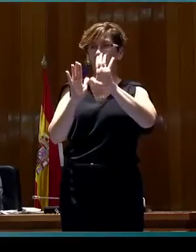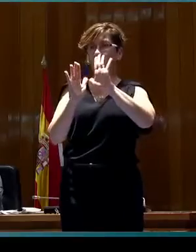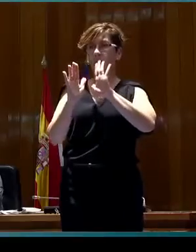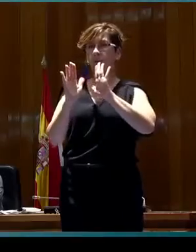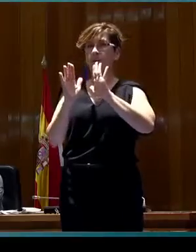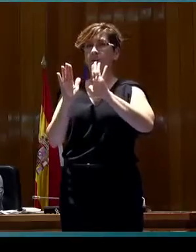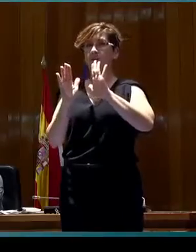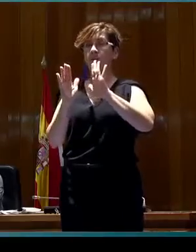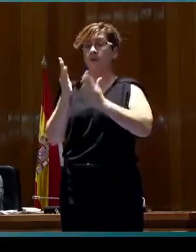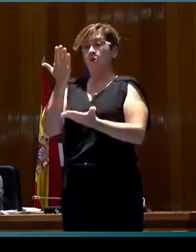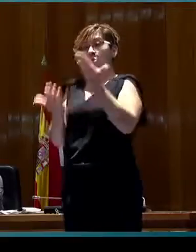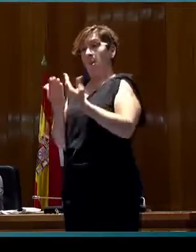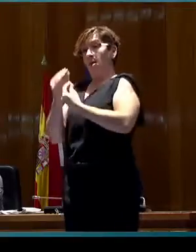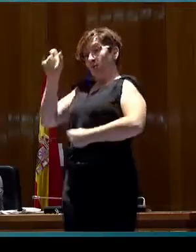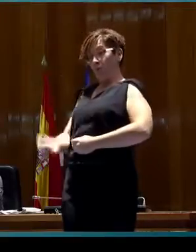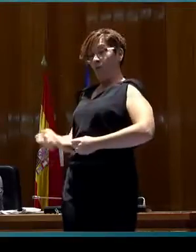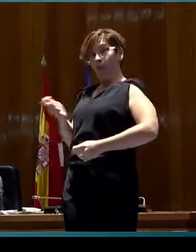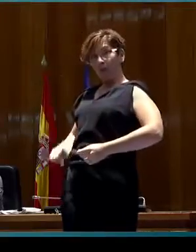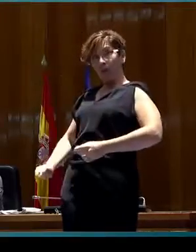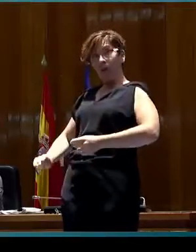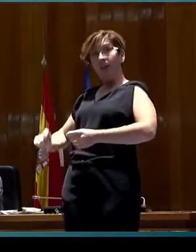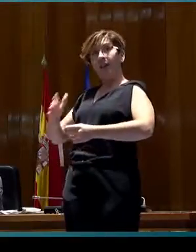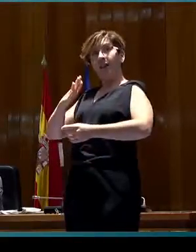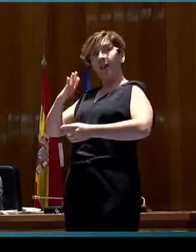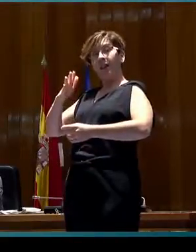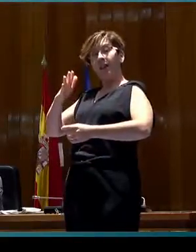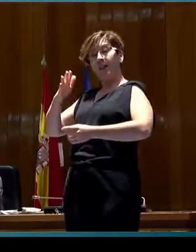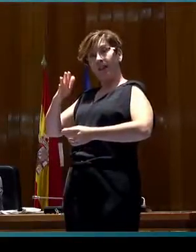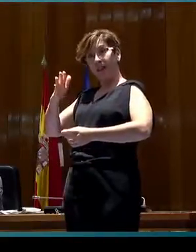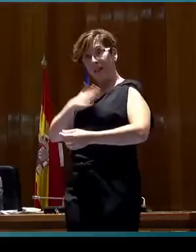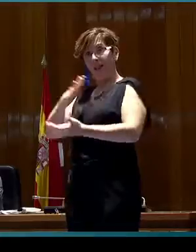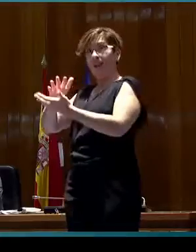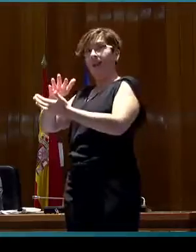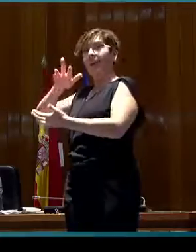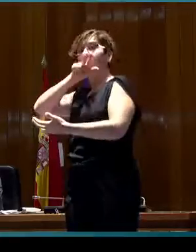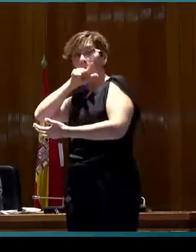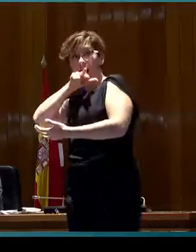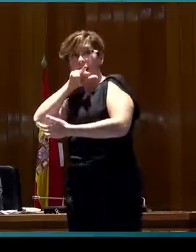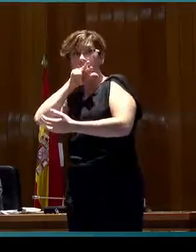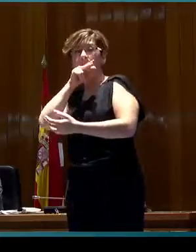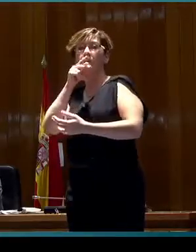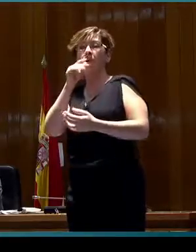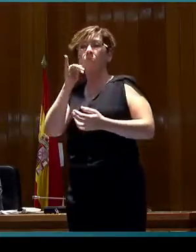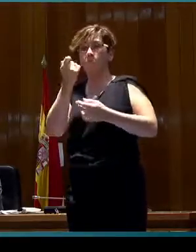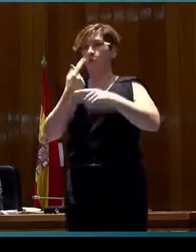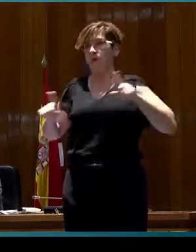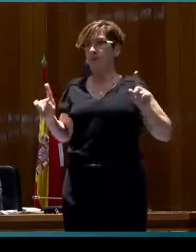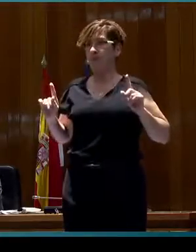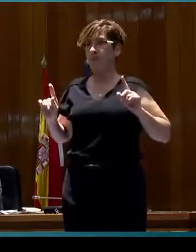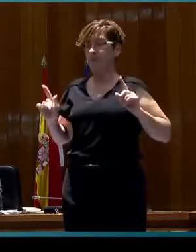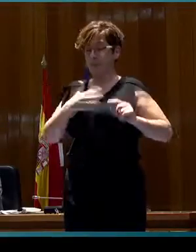relación al profesional de la lengua de signo oral. Todos sabemos que los